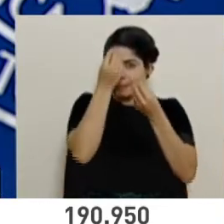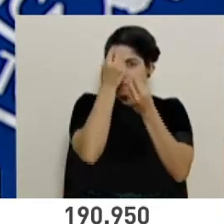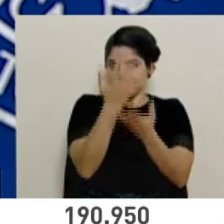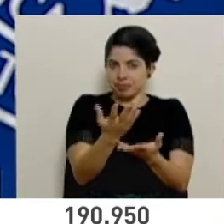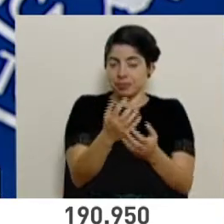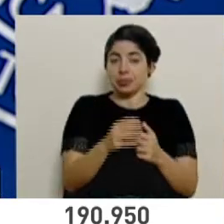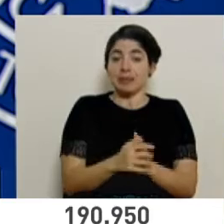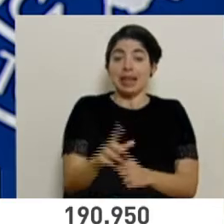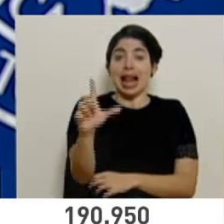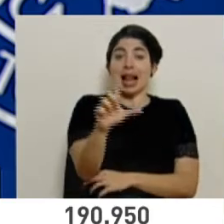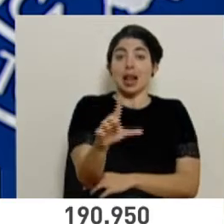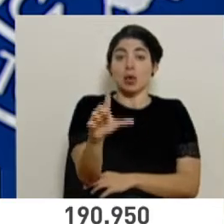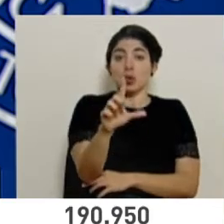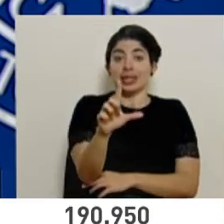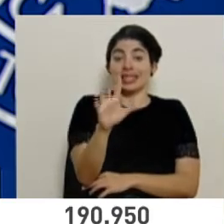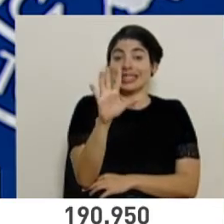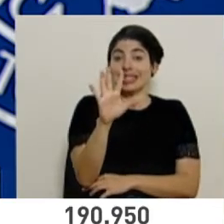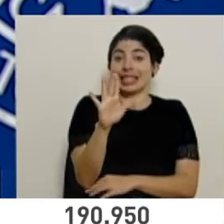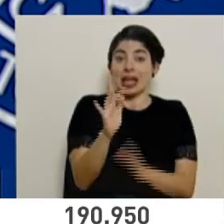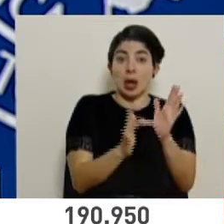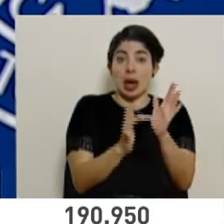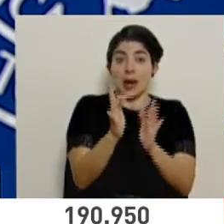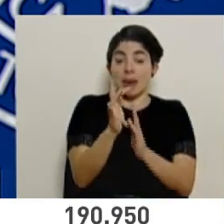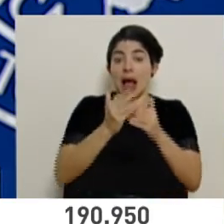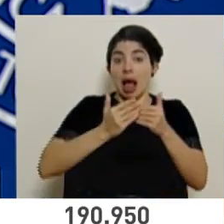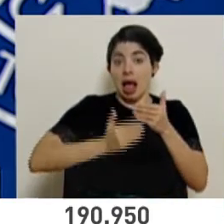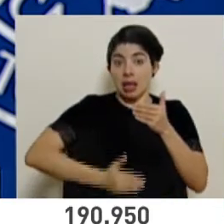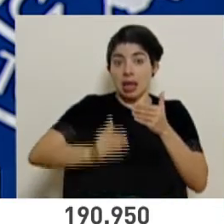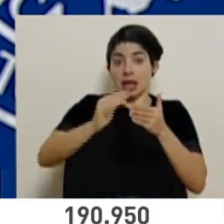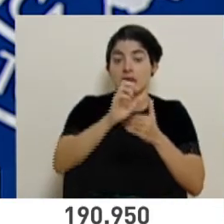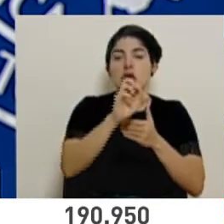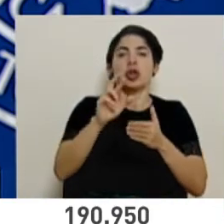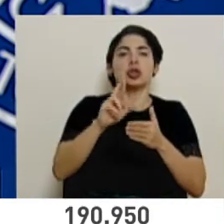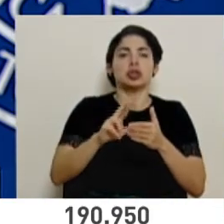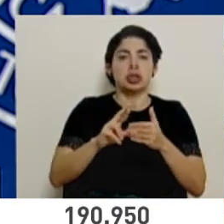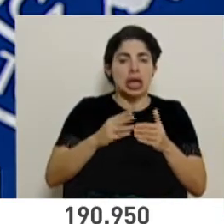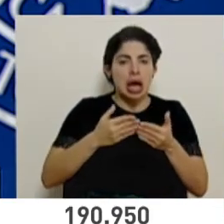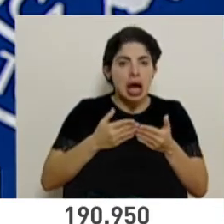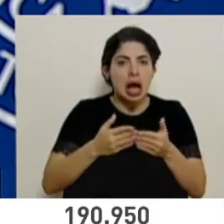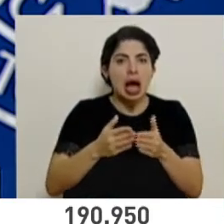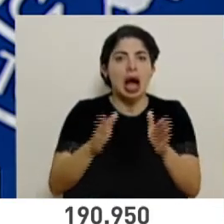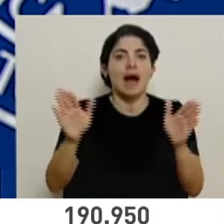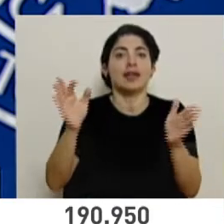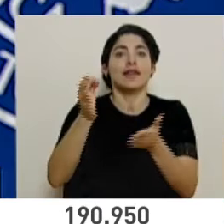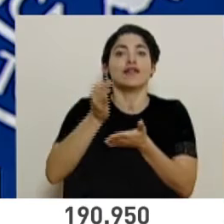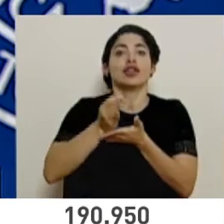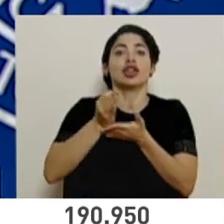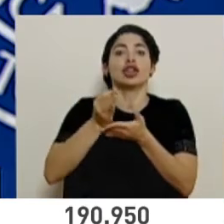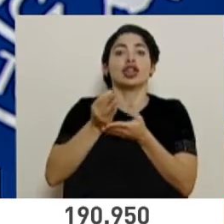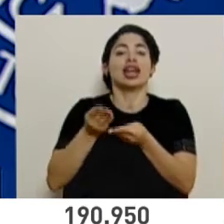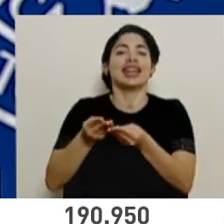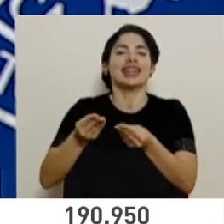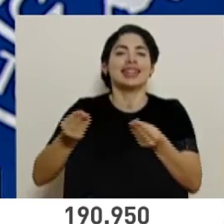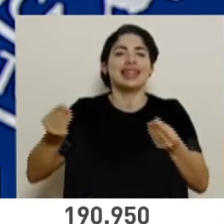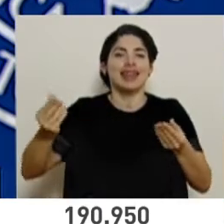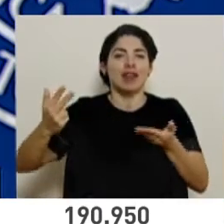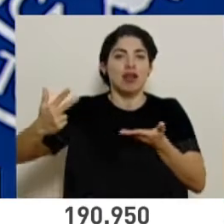que a partir del lunes 5 de abril, Costa Rica procede a abrir la frontera terrestre al